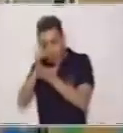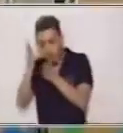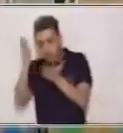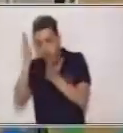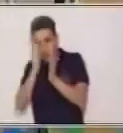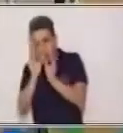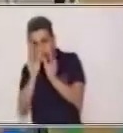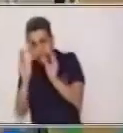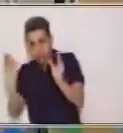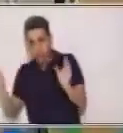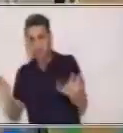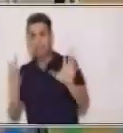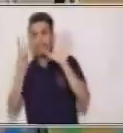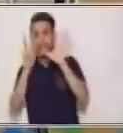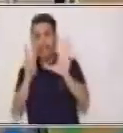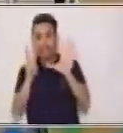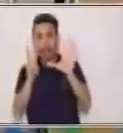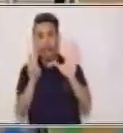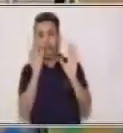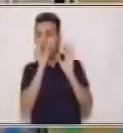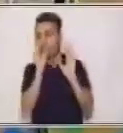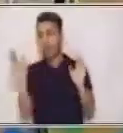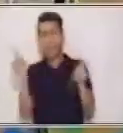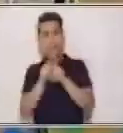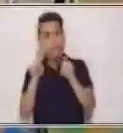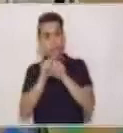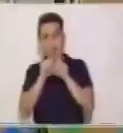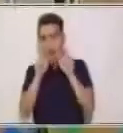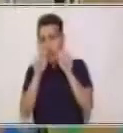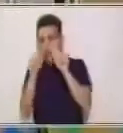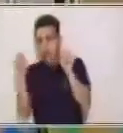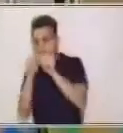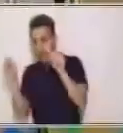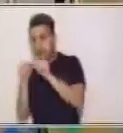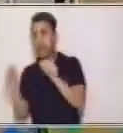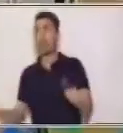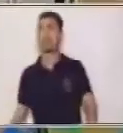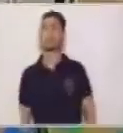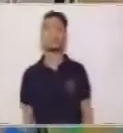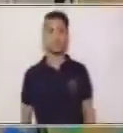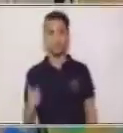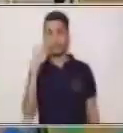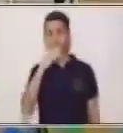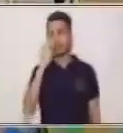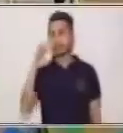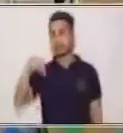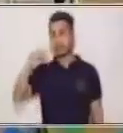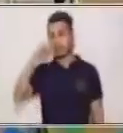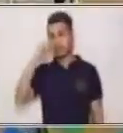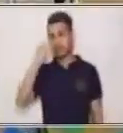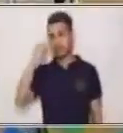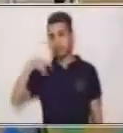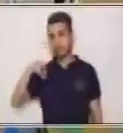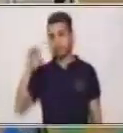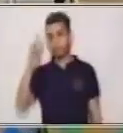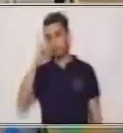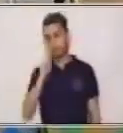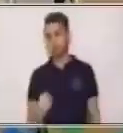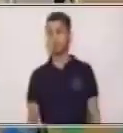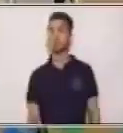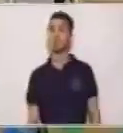partes completamente iguales. Y se llaman séptimos.